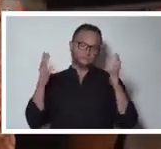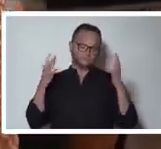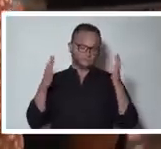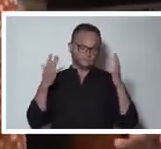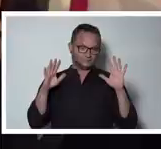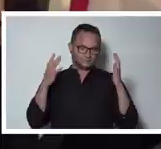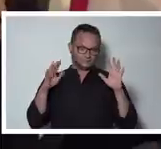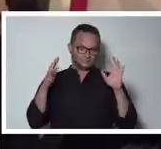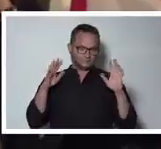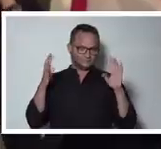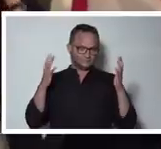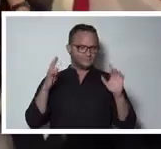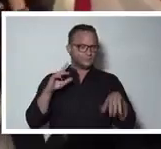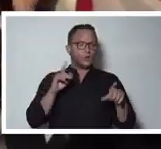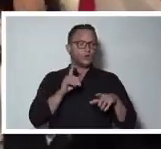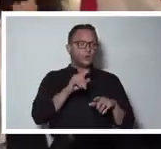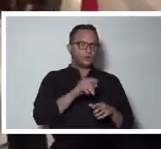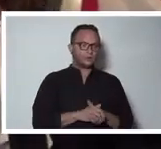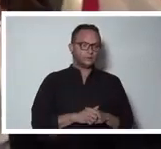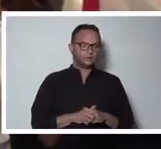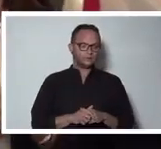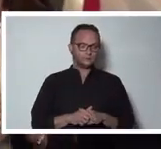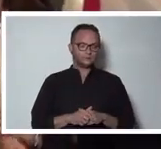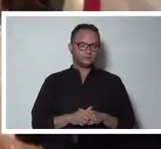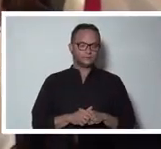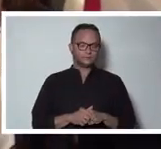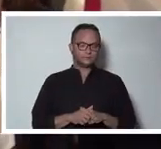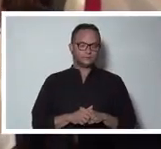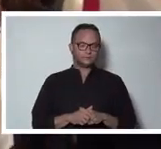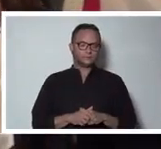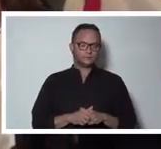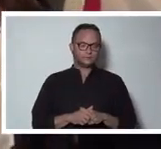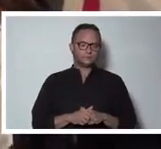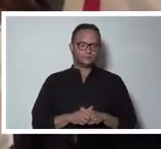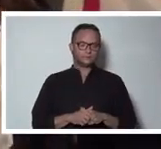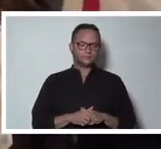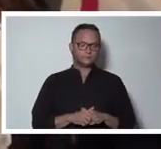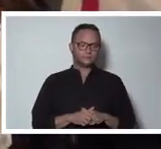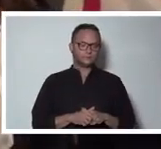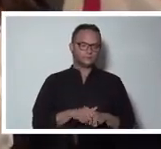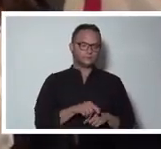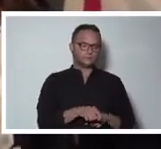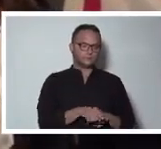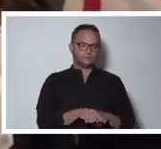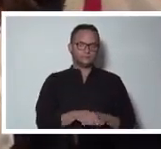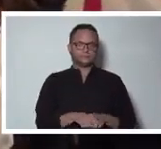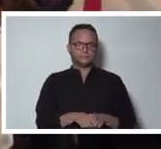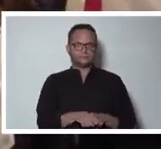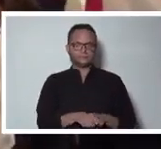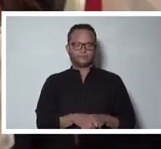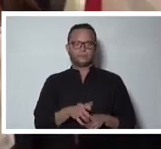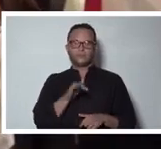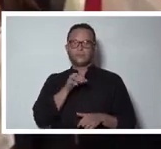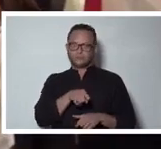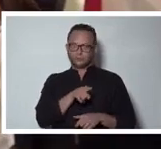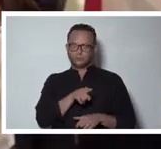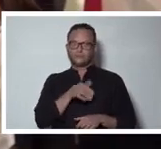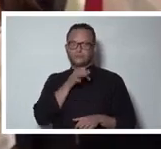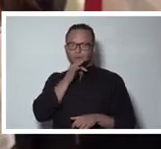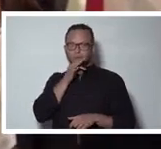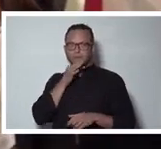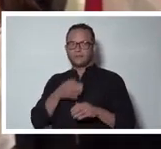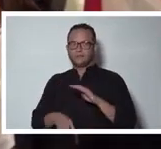y y termino yo H creo que tenemos muchas tareas por delante